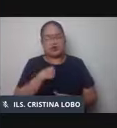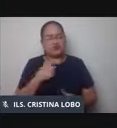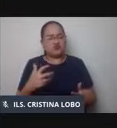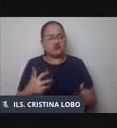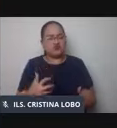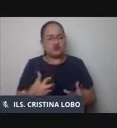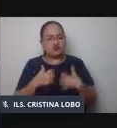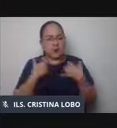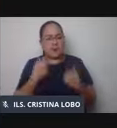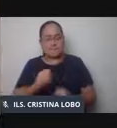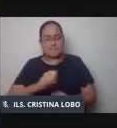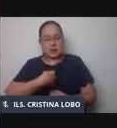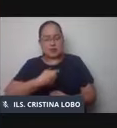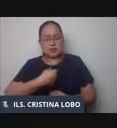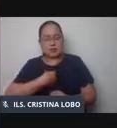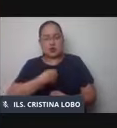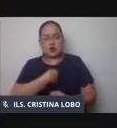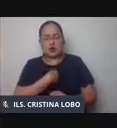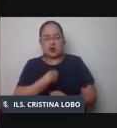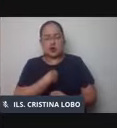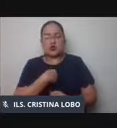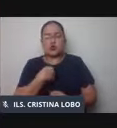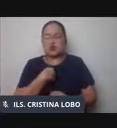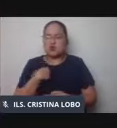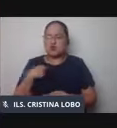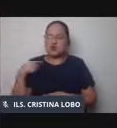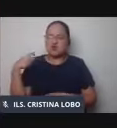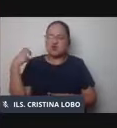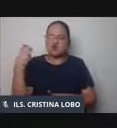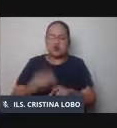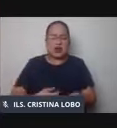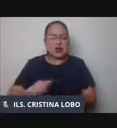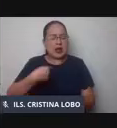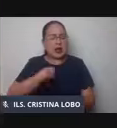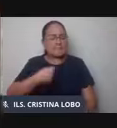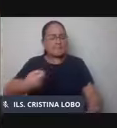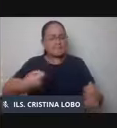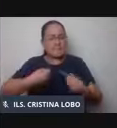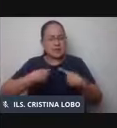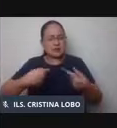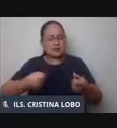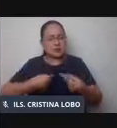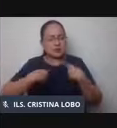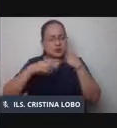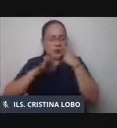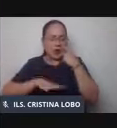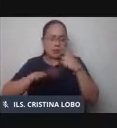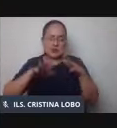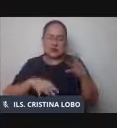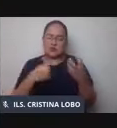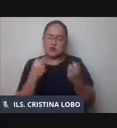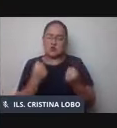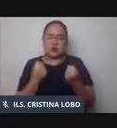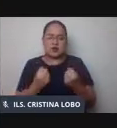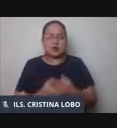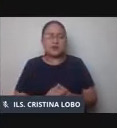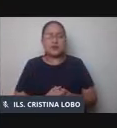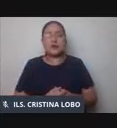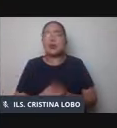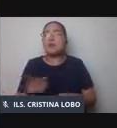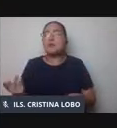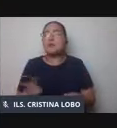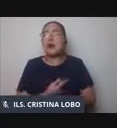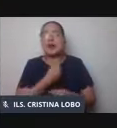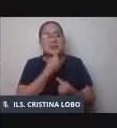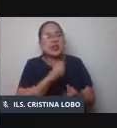conmigo misma, y entonces soy crítica y me juzgo en un alto nivel. ¿Qué pasó en la infancia? Bueno, pues